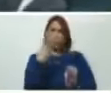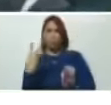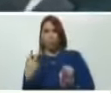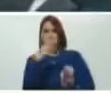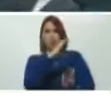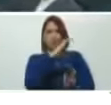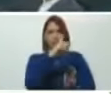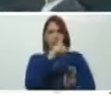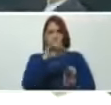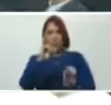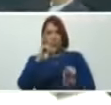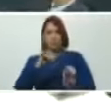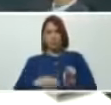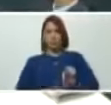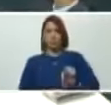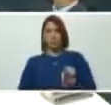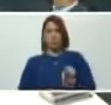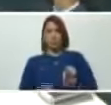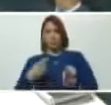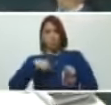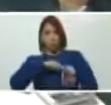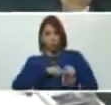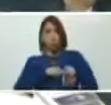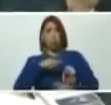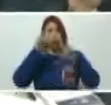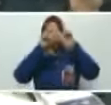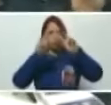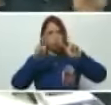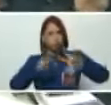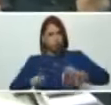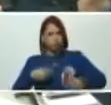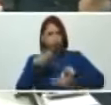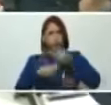CDI. Estamos en cuenta y hemos hecho un mapa